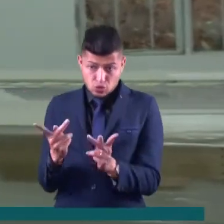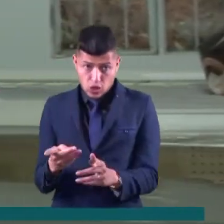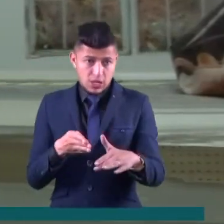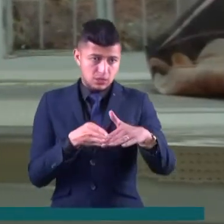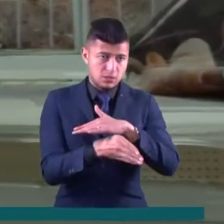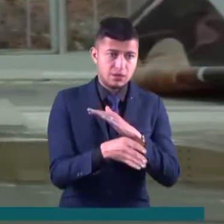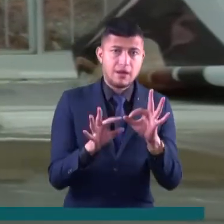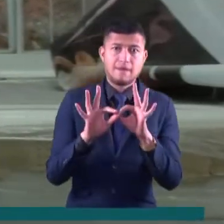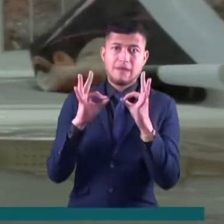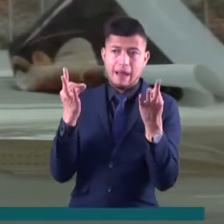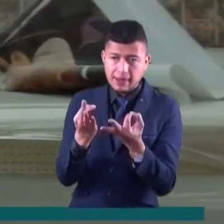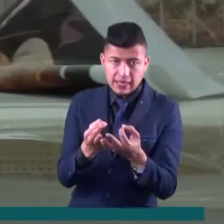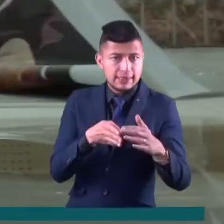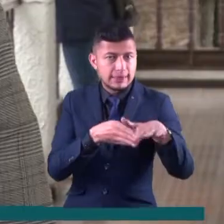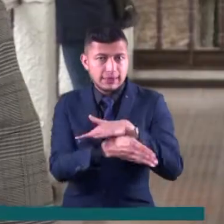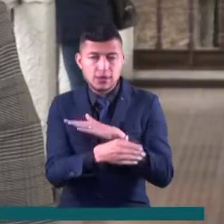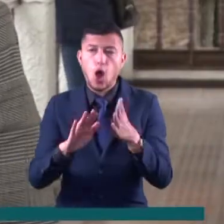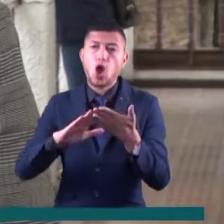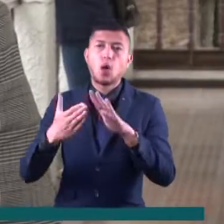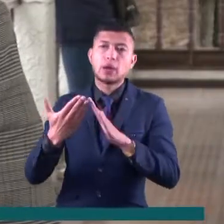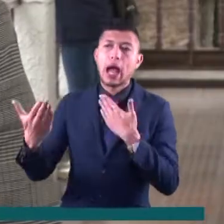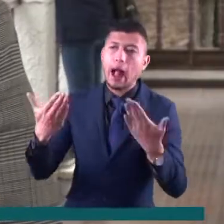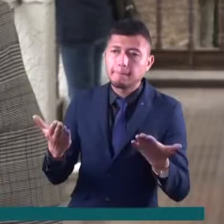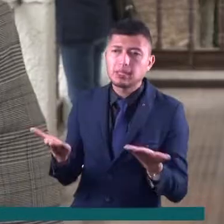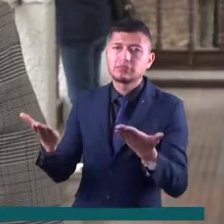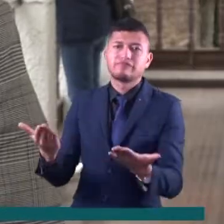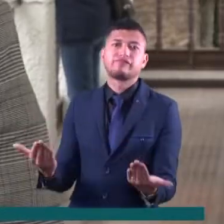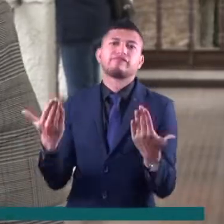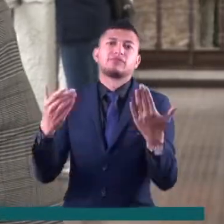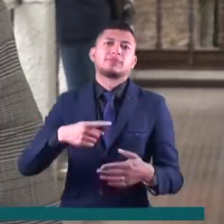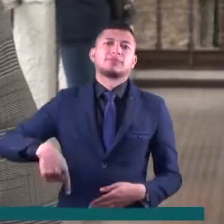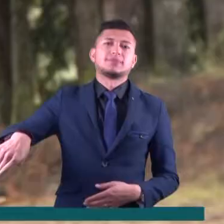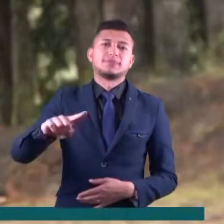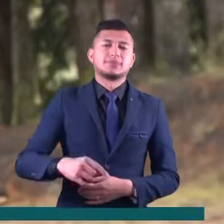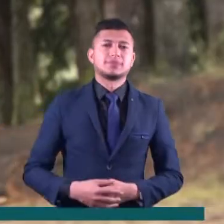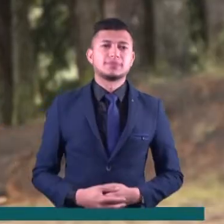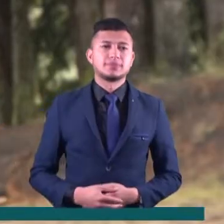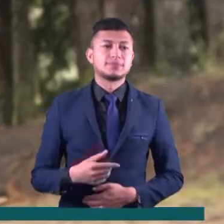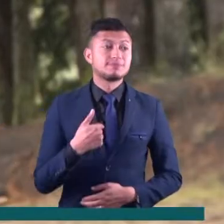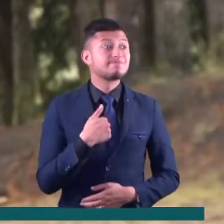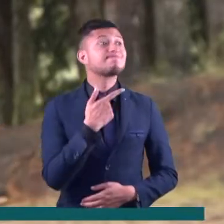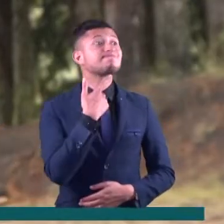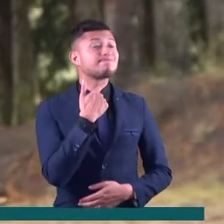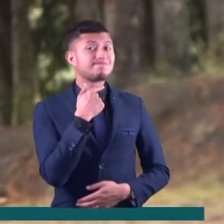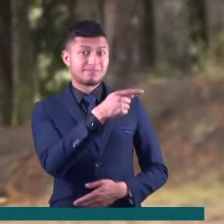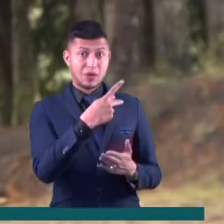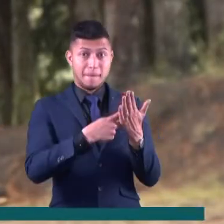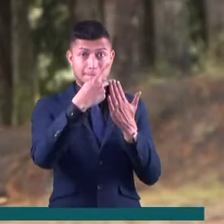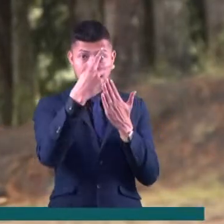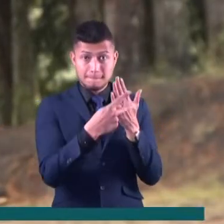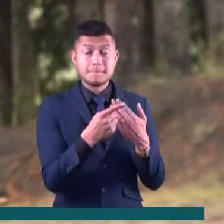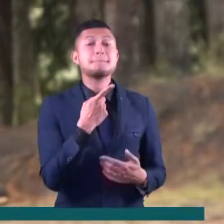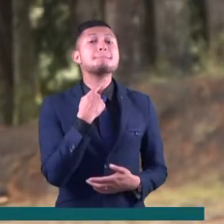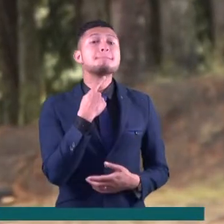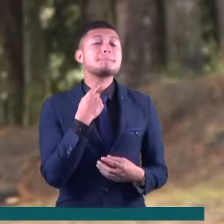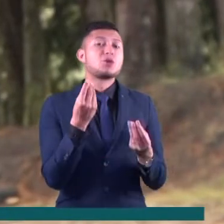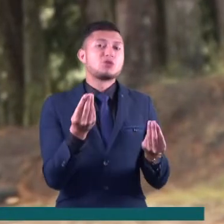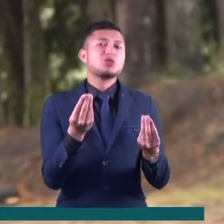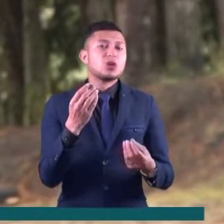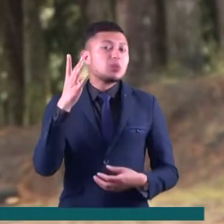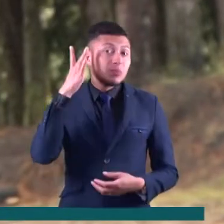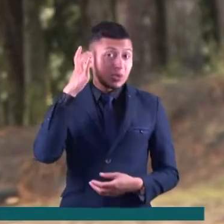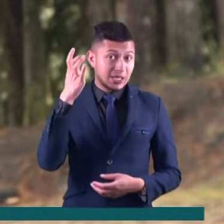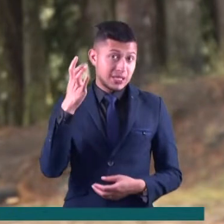a sus estudiantes a sus familias sino a la comunidad campesina de la zona mucho la idea del proyecto